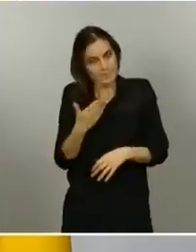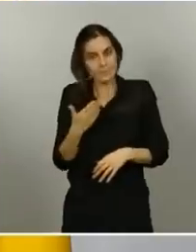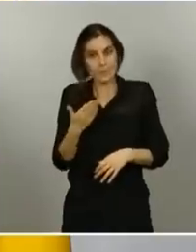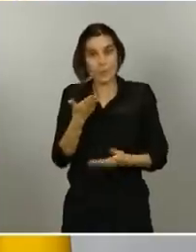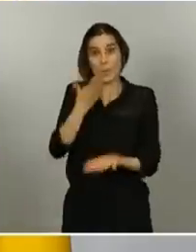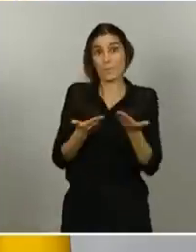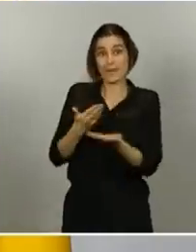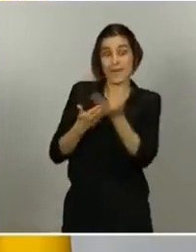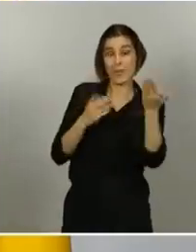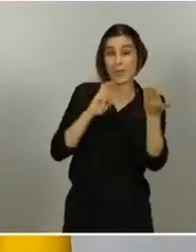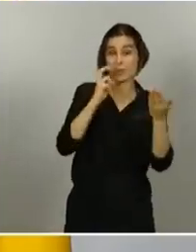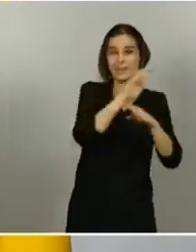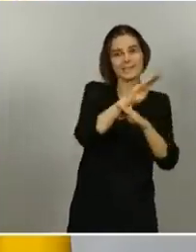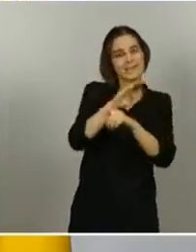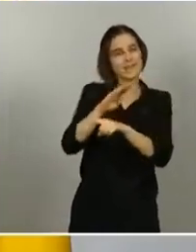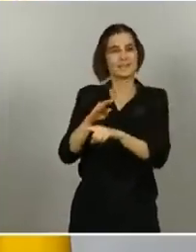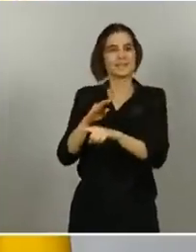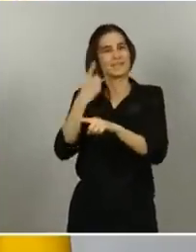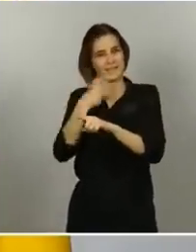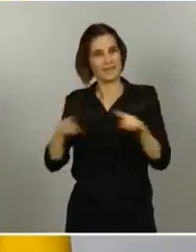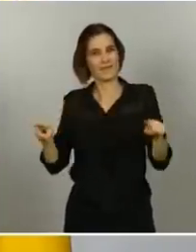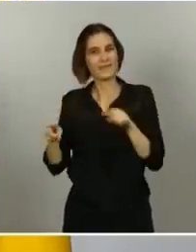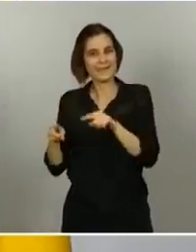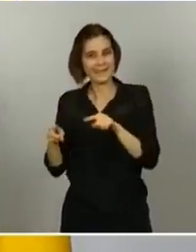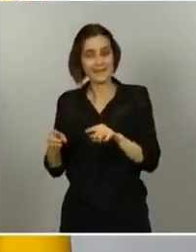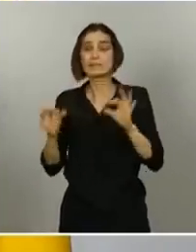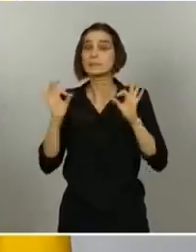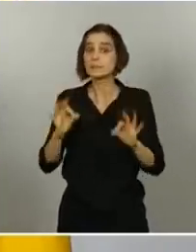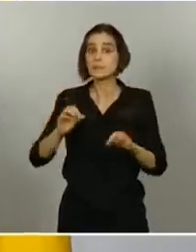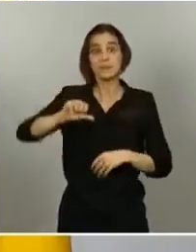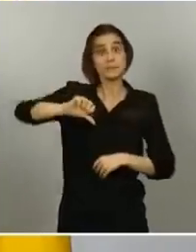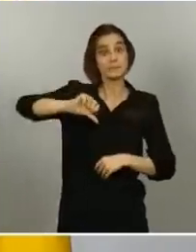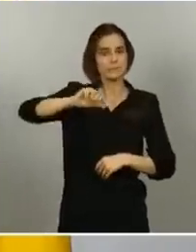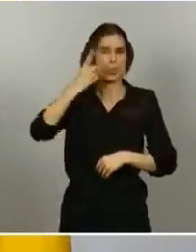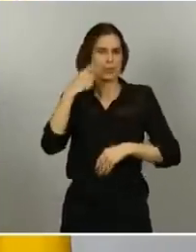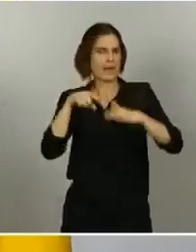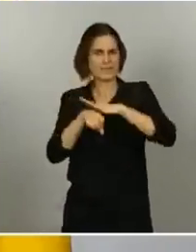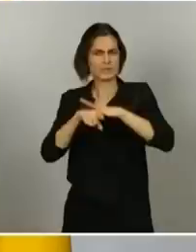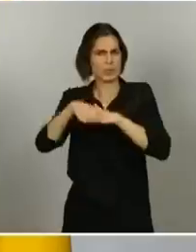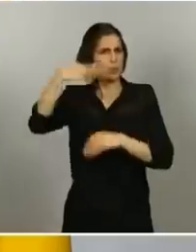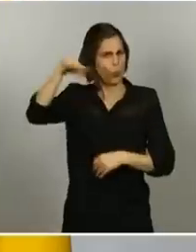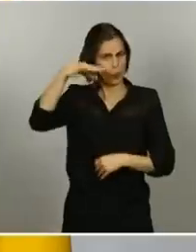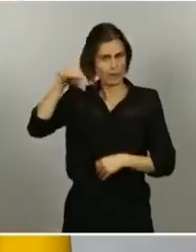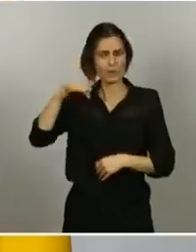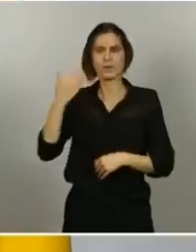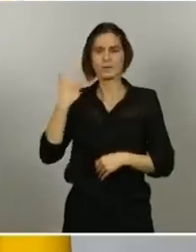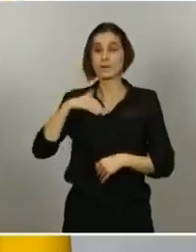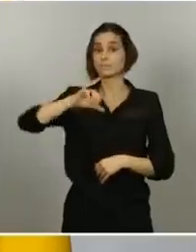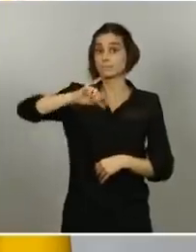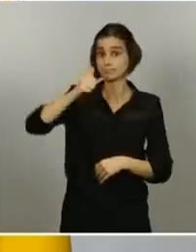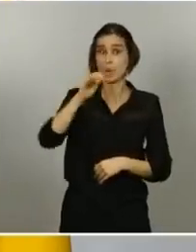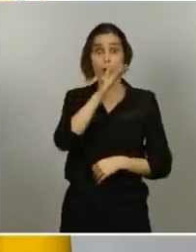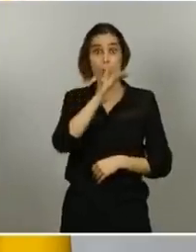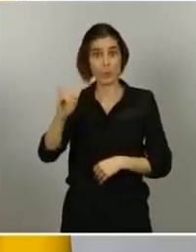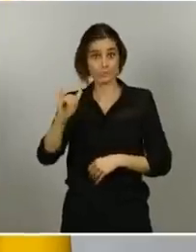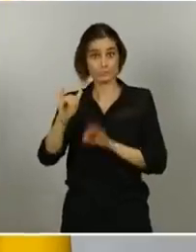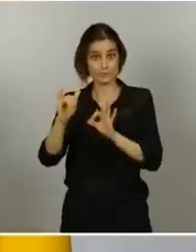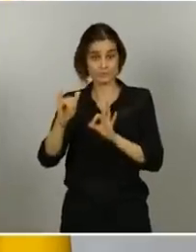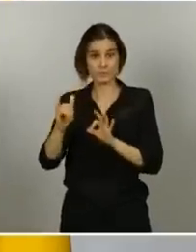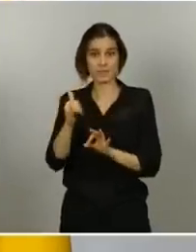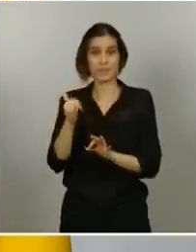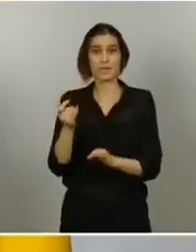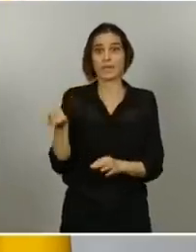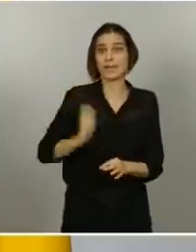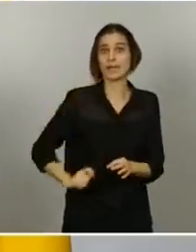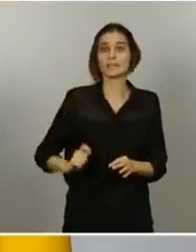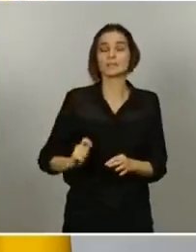había unha vez concedido o ingreso mínimo vital con este único trámite o control será o do mantenimiento da situación